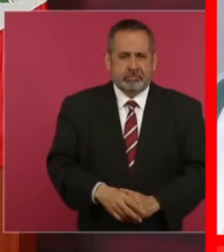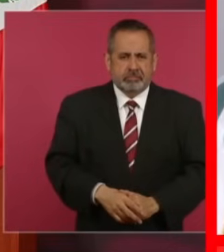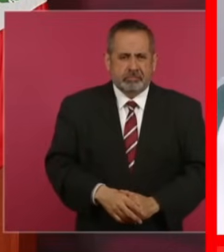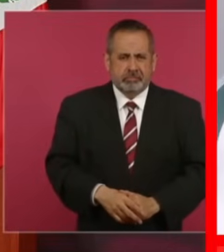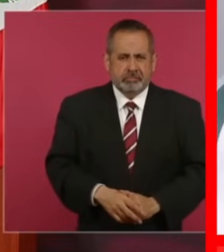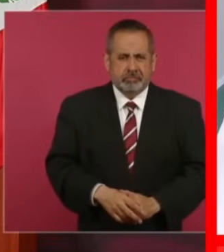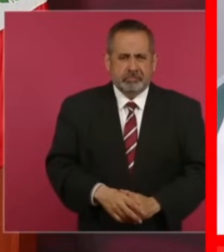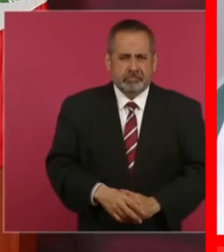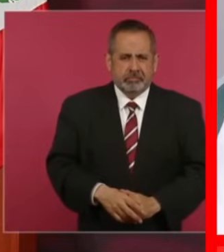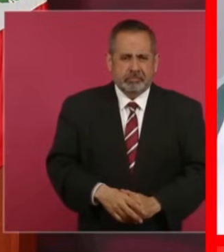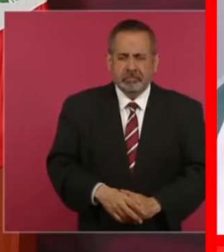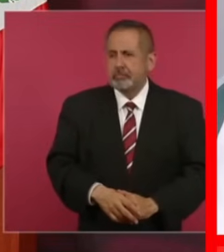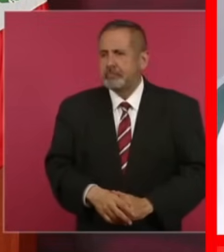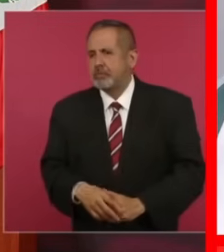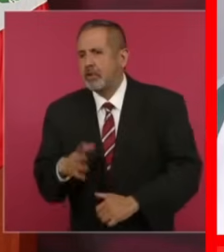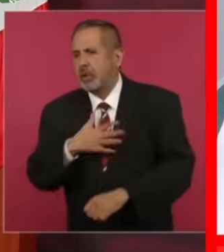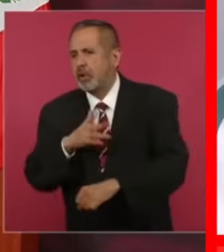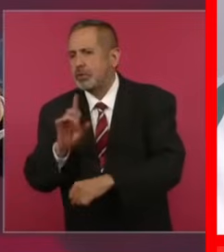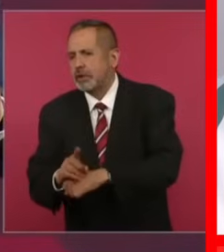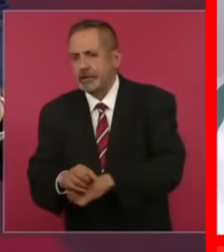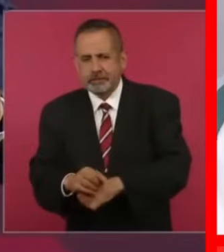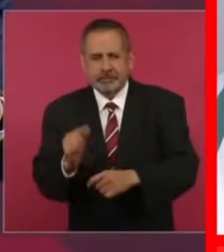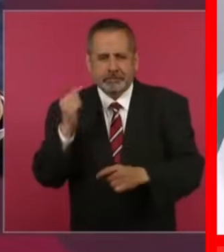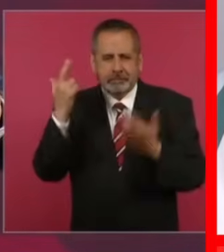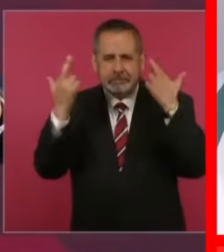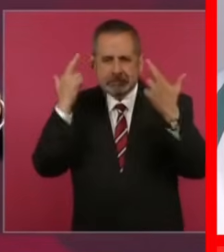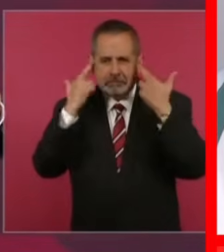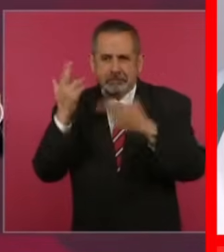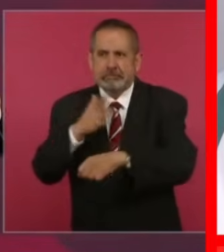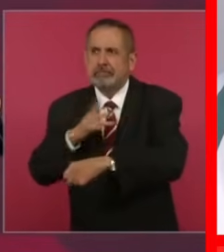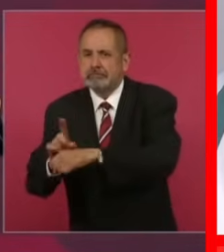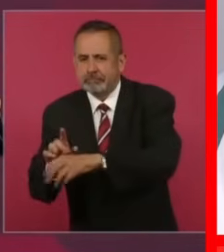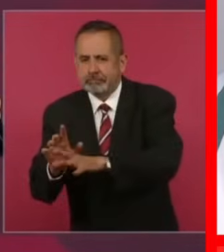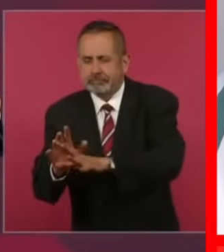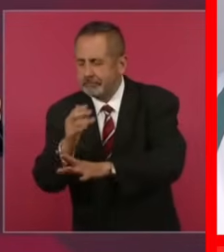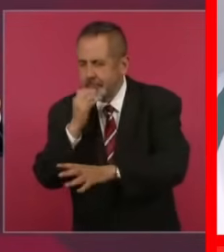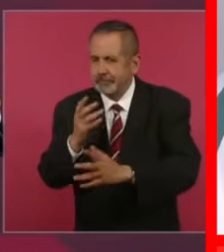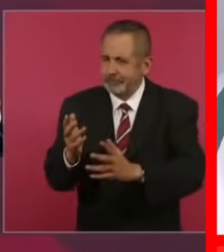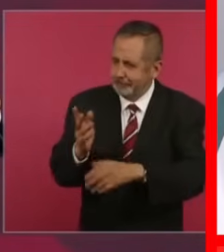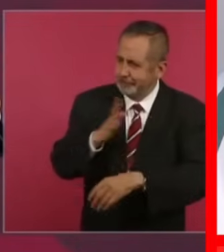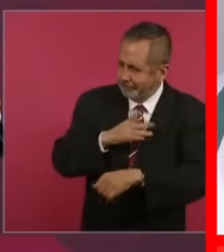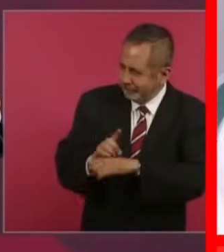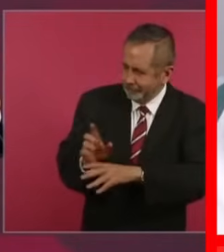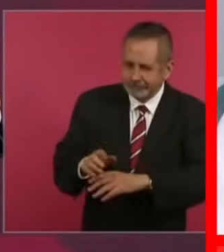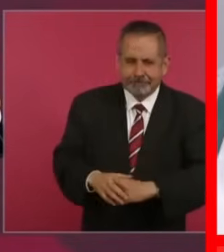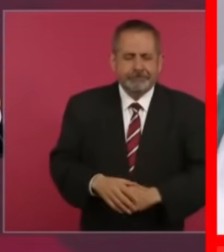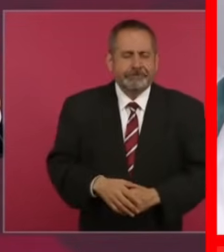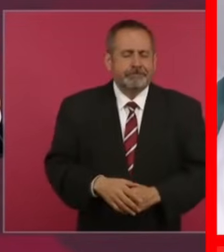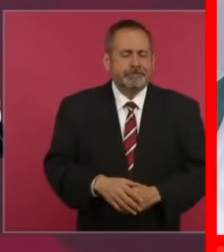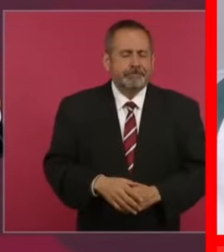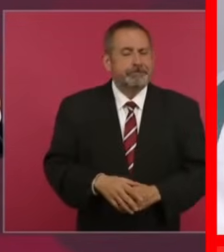días Buenos días Este así está en la ley